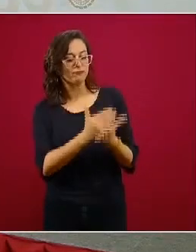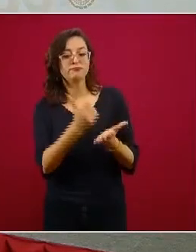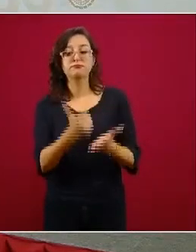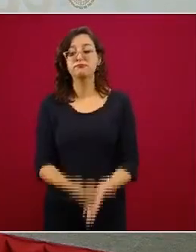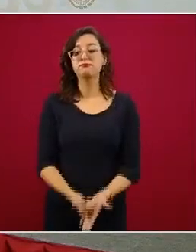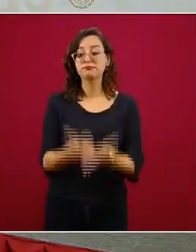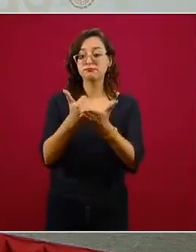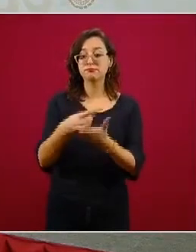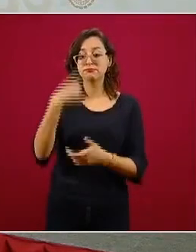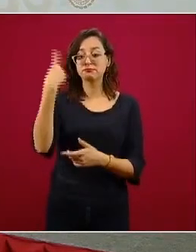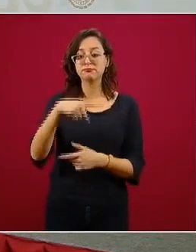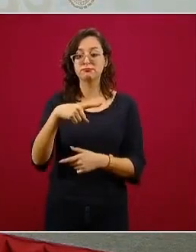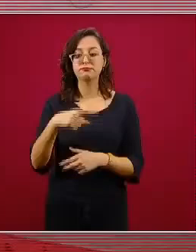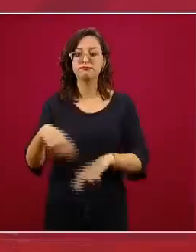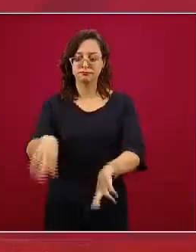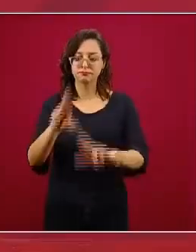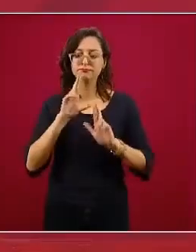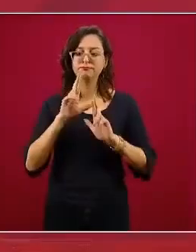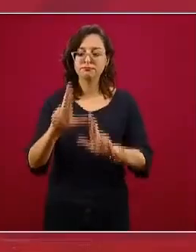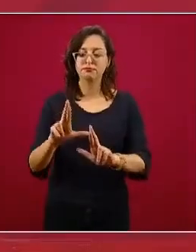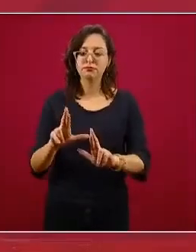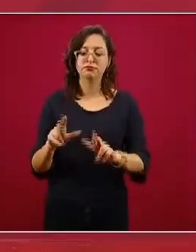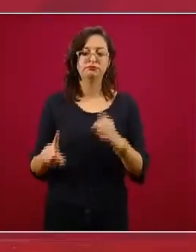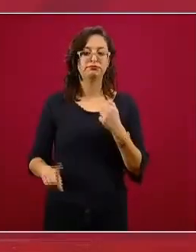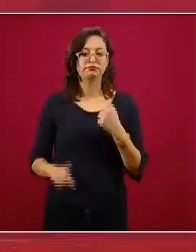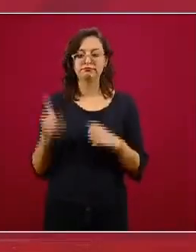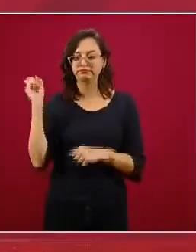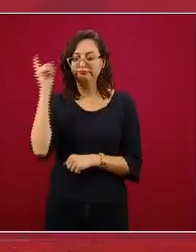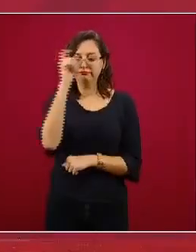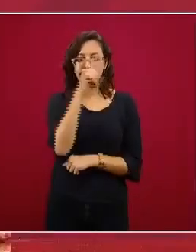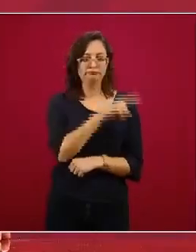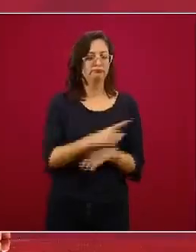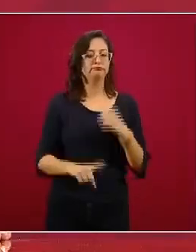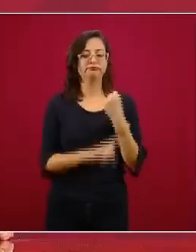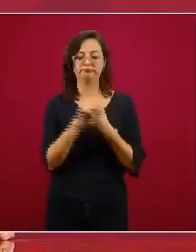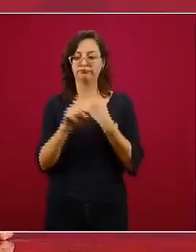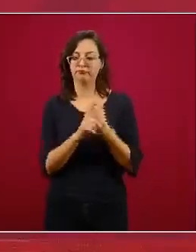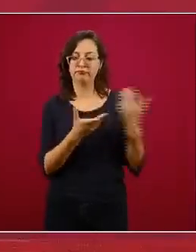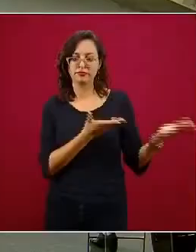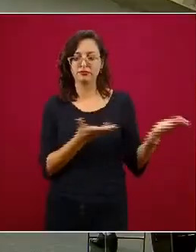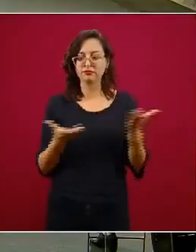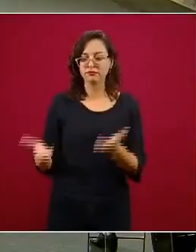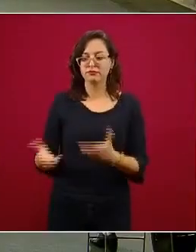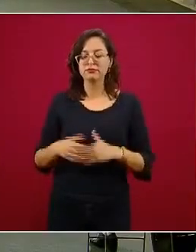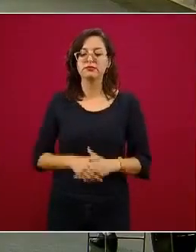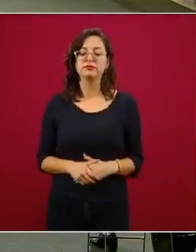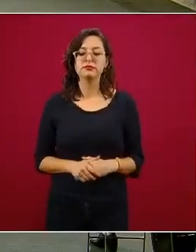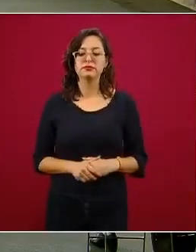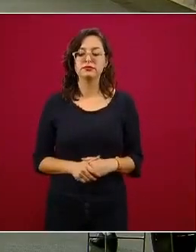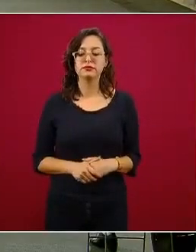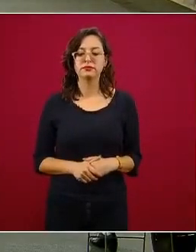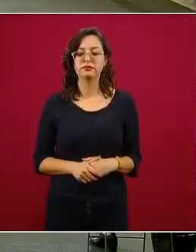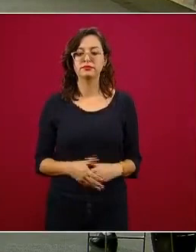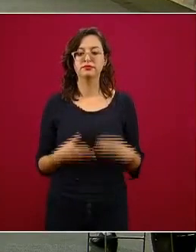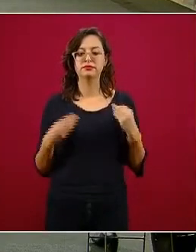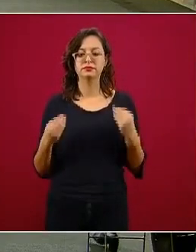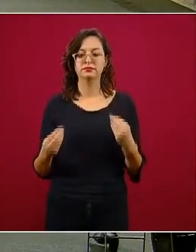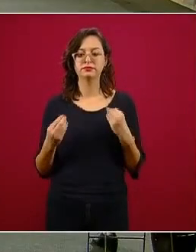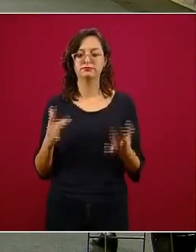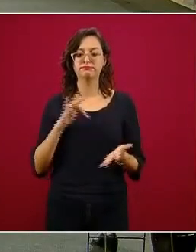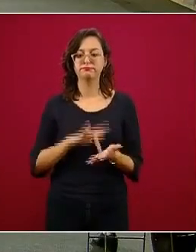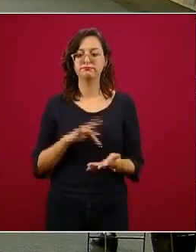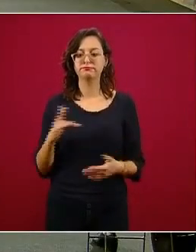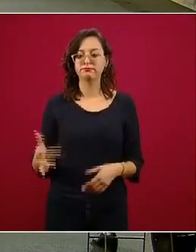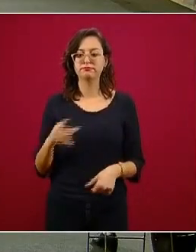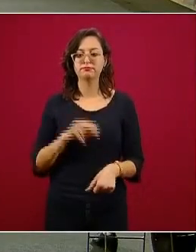ayudar a responder también a las complejidades de esta epidemia. Doctor Ruy López Redaura. Muchas gracias,